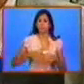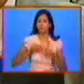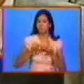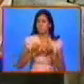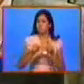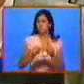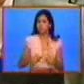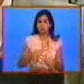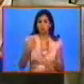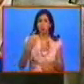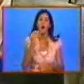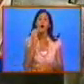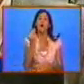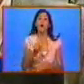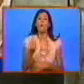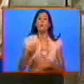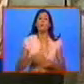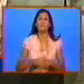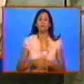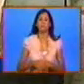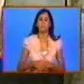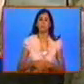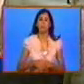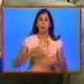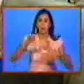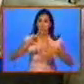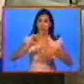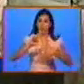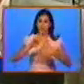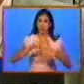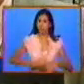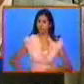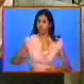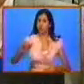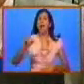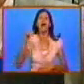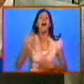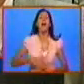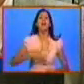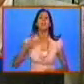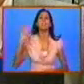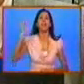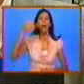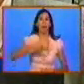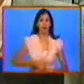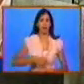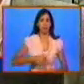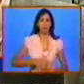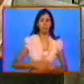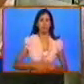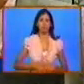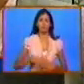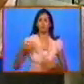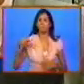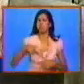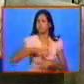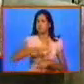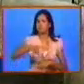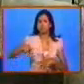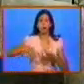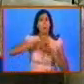trayectoria de un joven de América Latina, nacido en Argentina, que recorrió